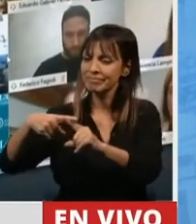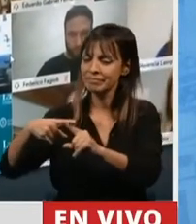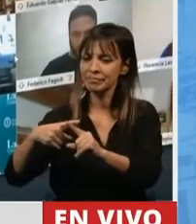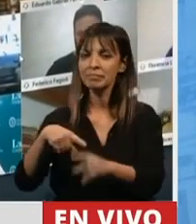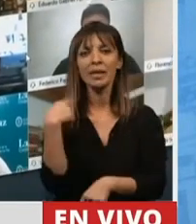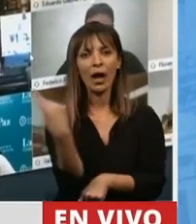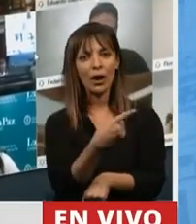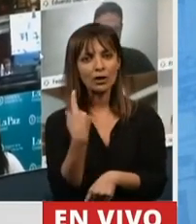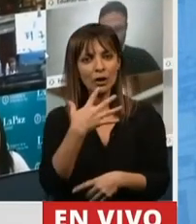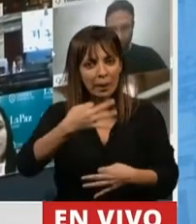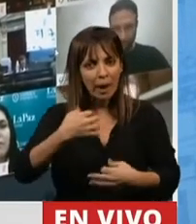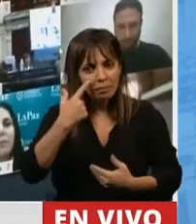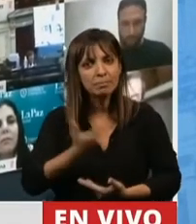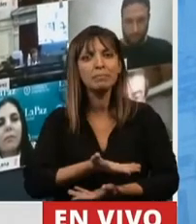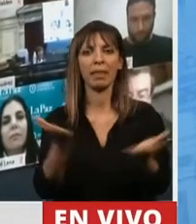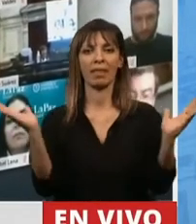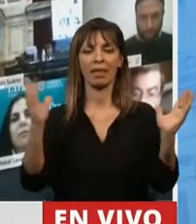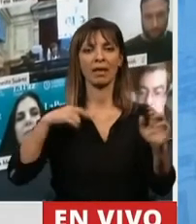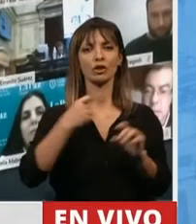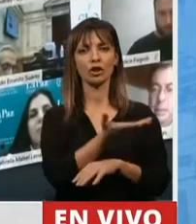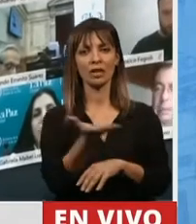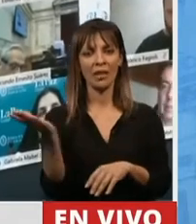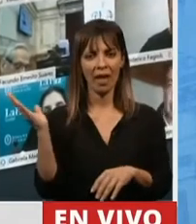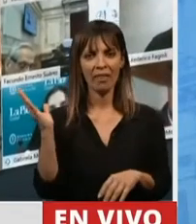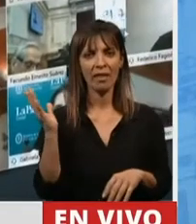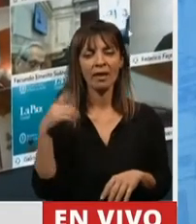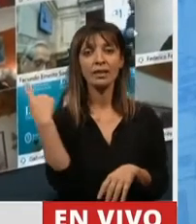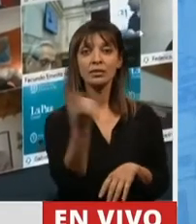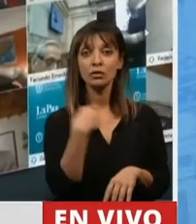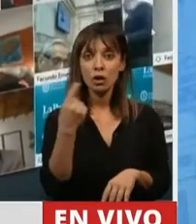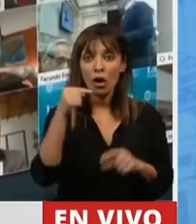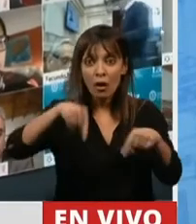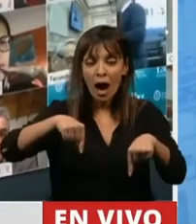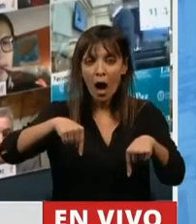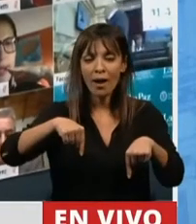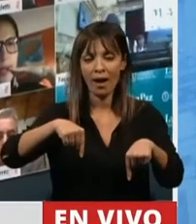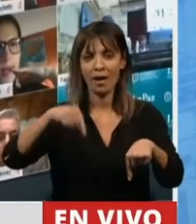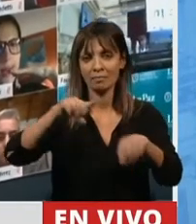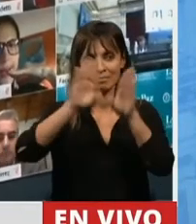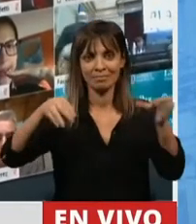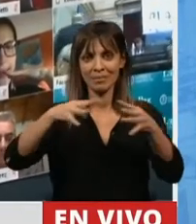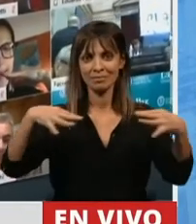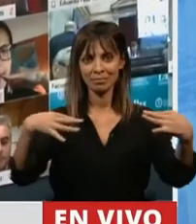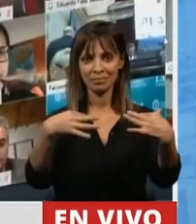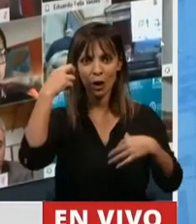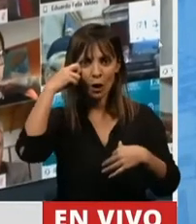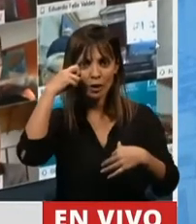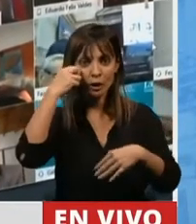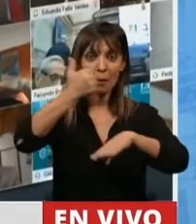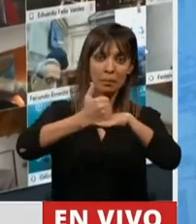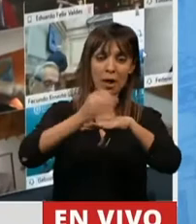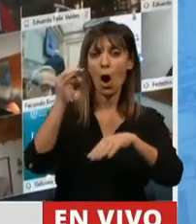realmente mostrando a la sociedad argentina que todos los que estamos aquí en este recinto, tanto físicamente